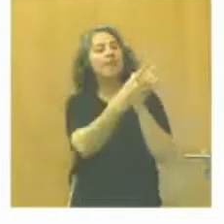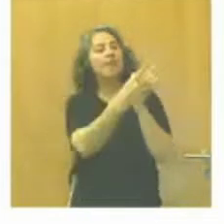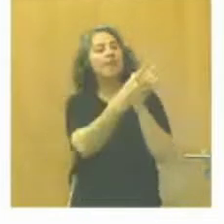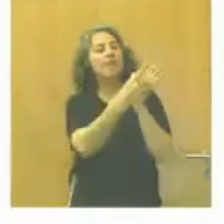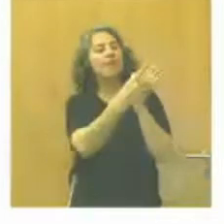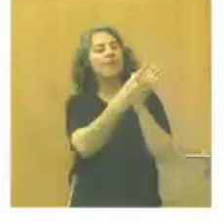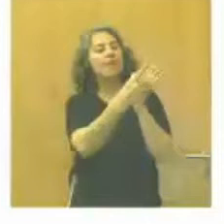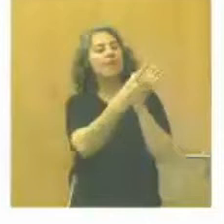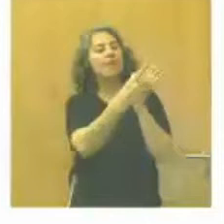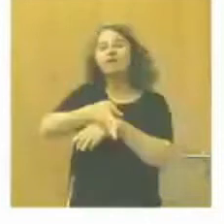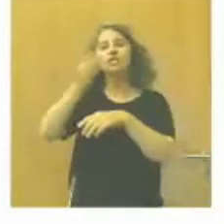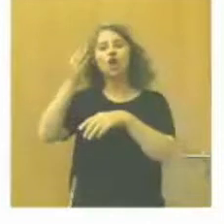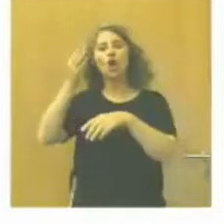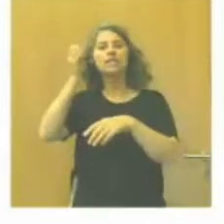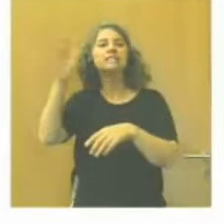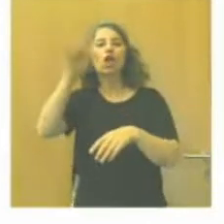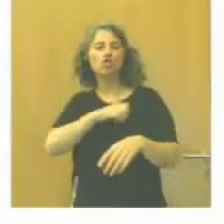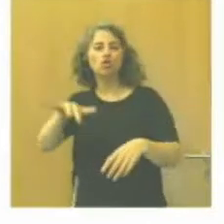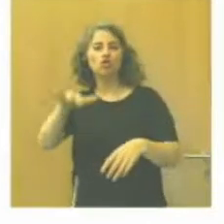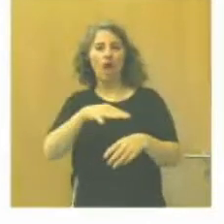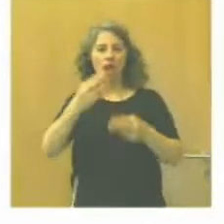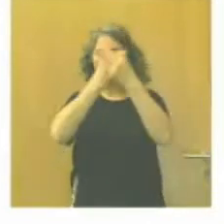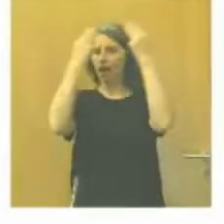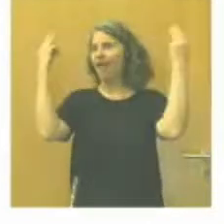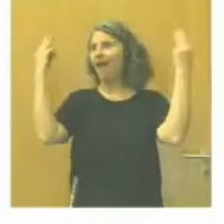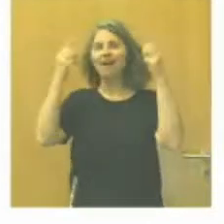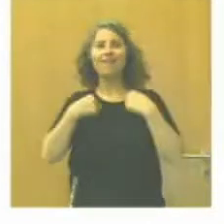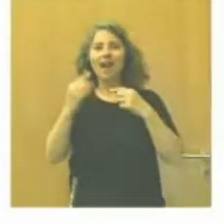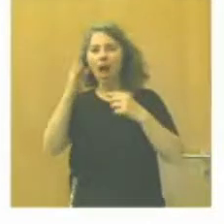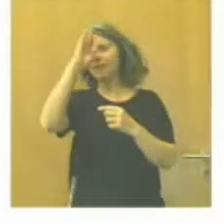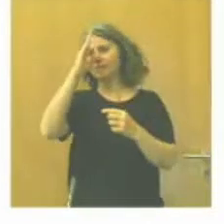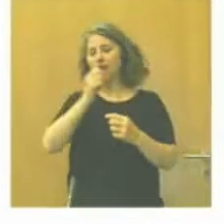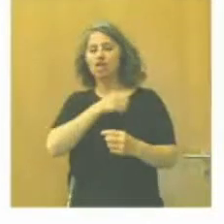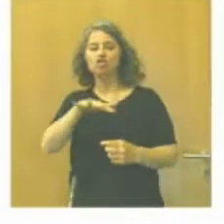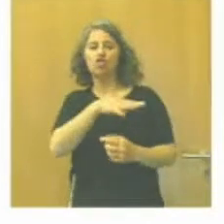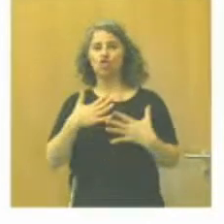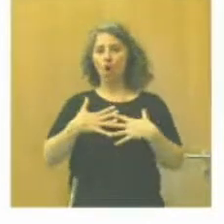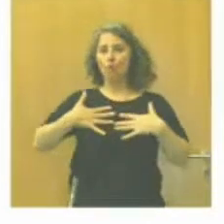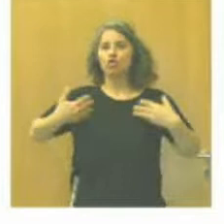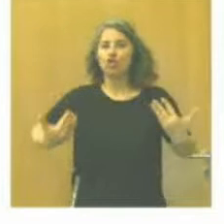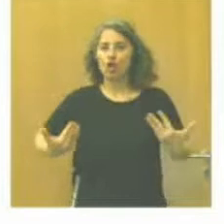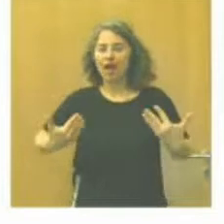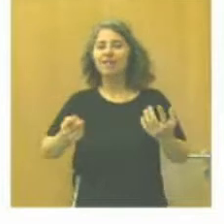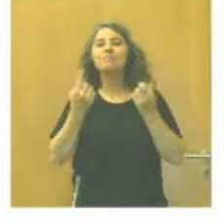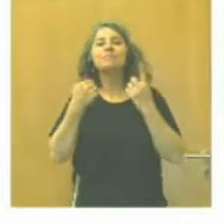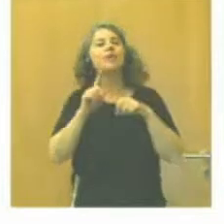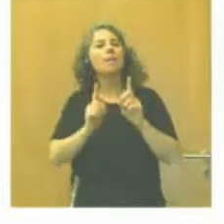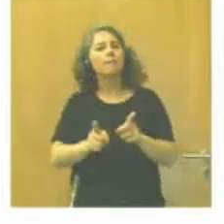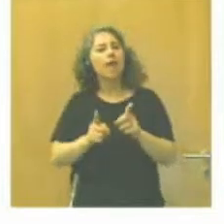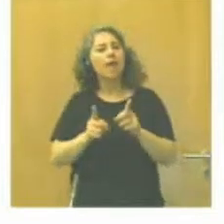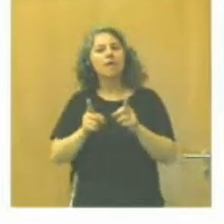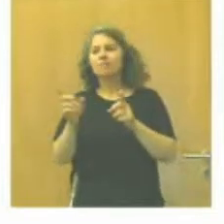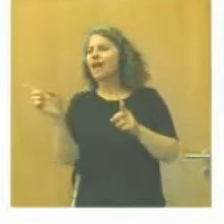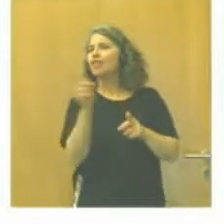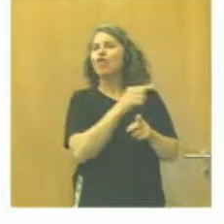la intervención psicosocial universal del aprendizaje socioemocional. Y los principios rectores para todas las estrategias es